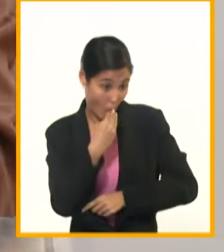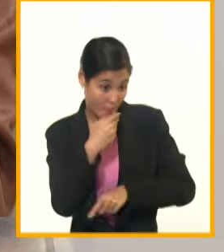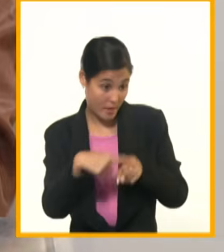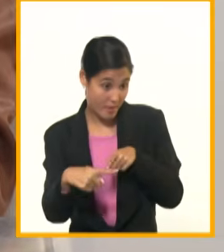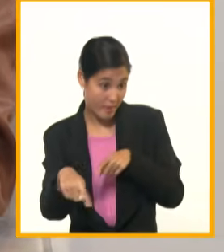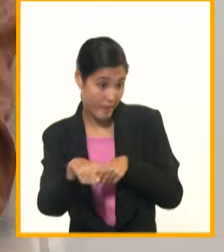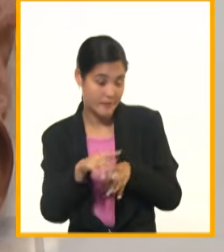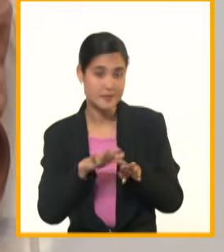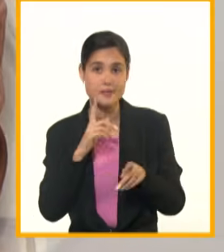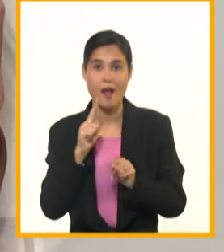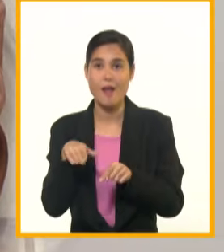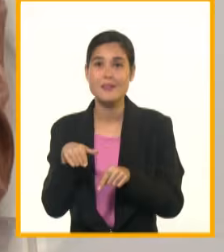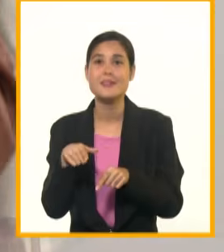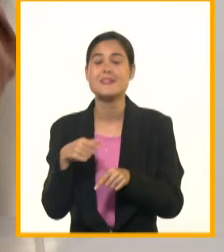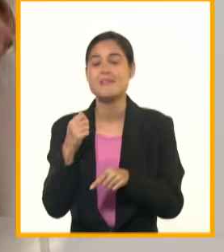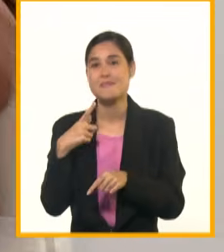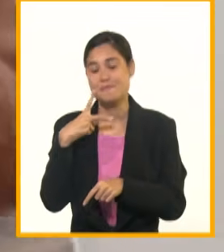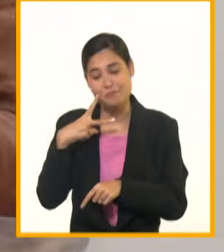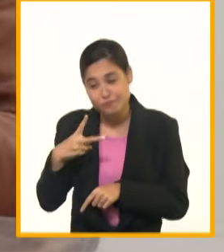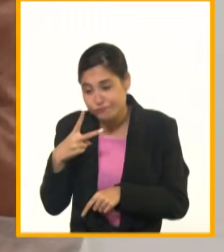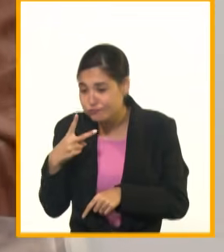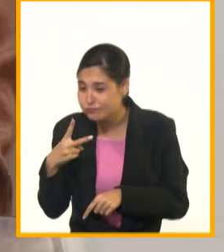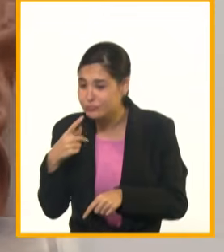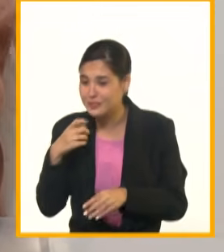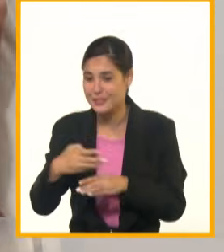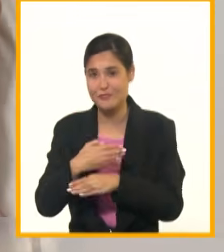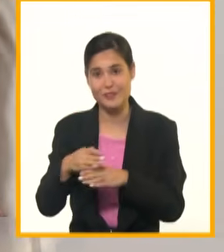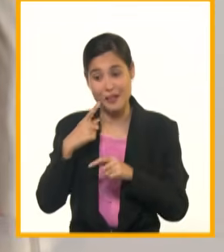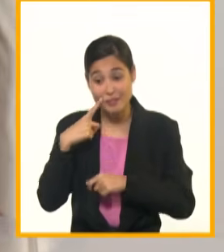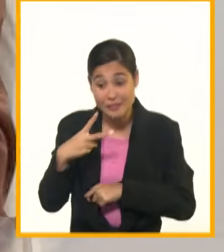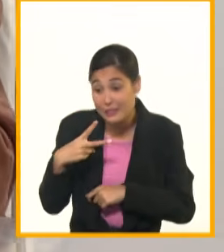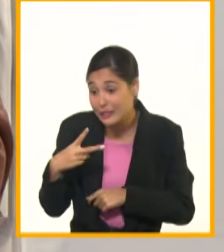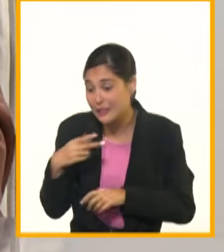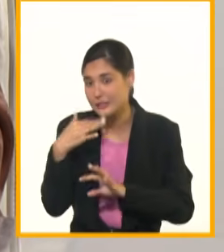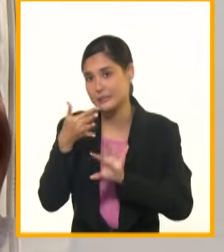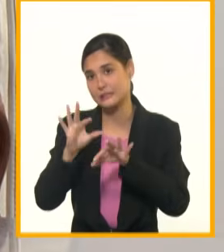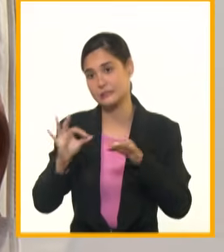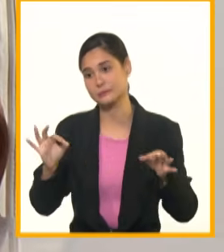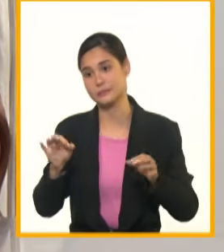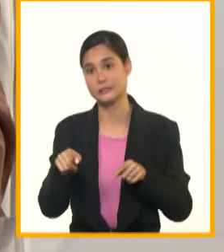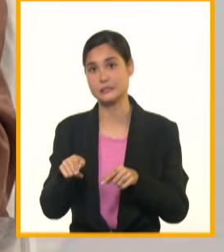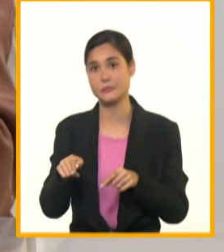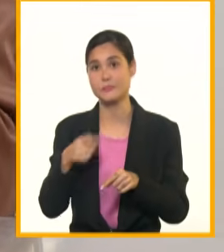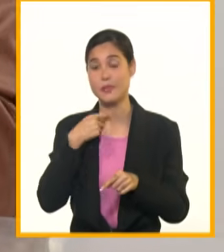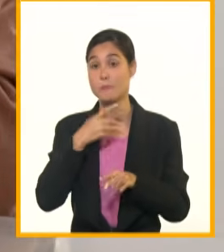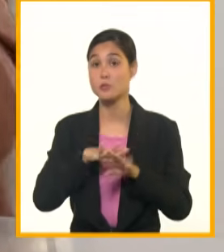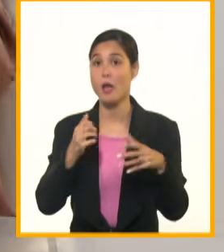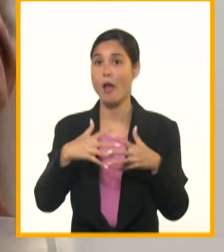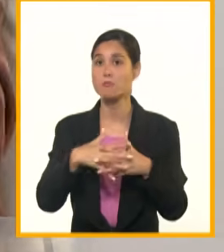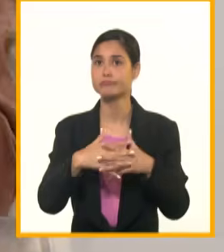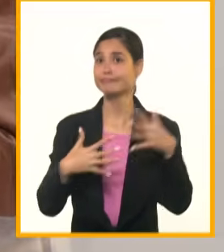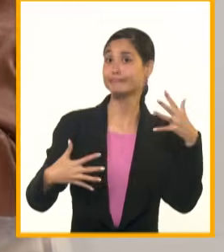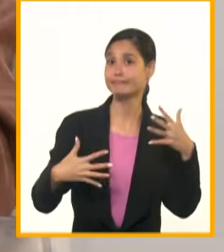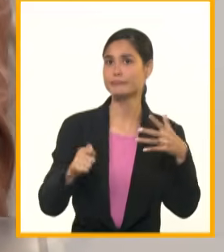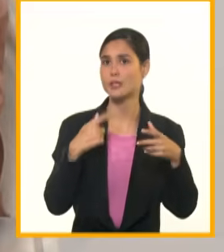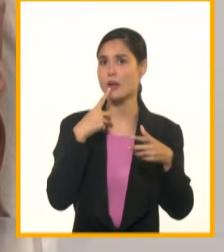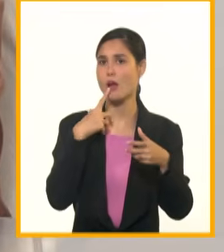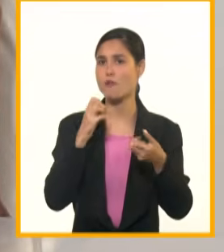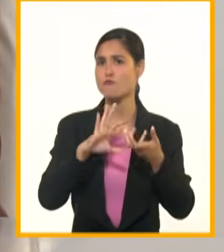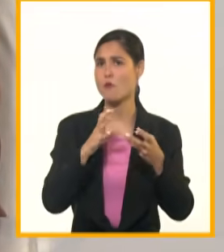provincia un poco más diferenciada, no dejan de pertenecer al sistema alimentario local, a los